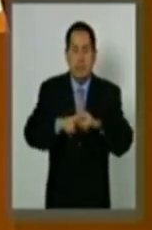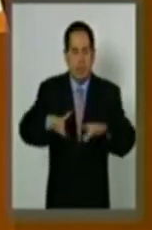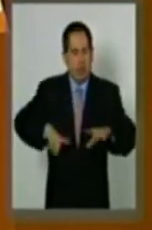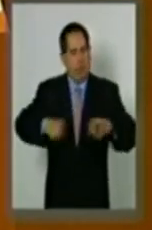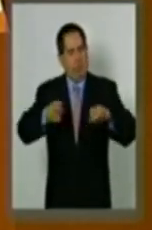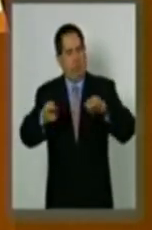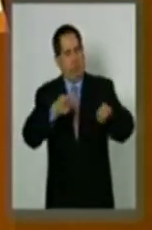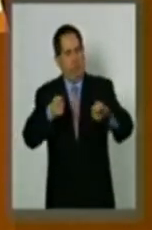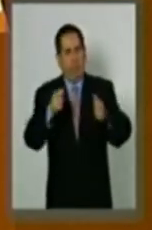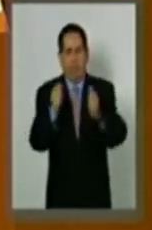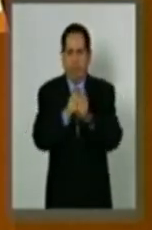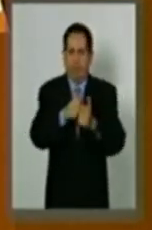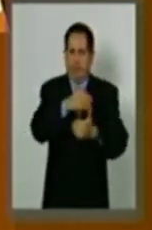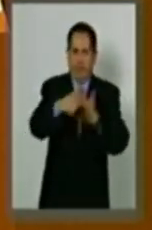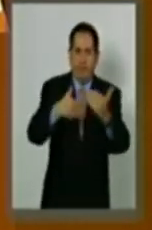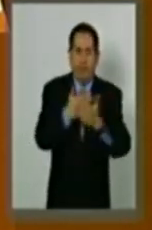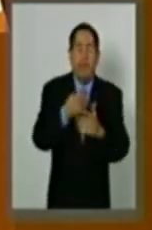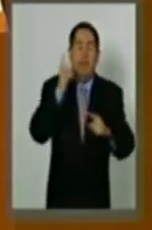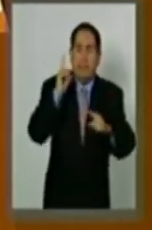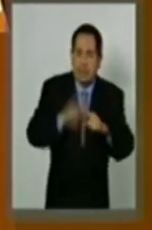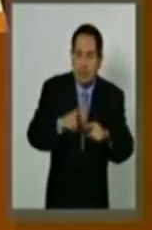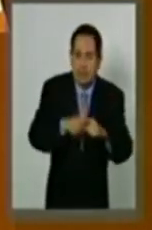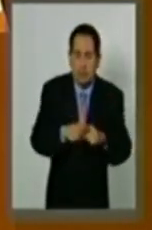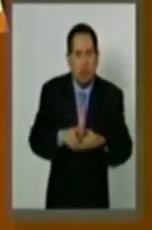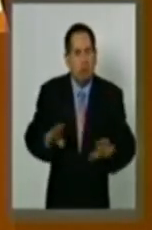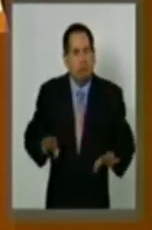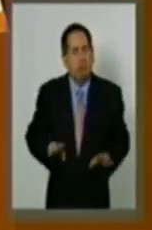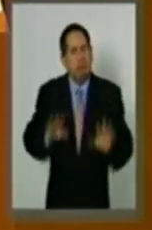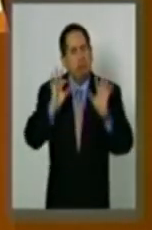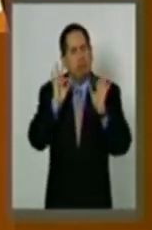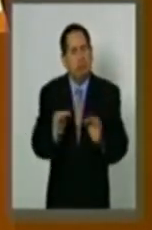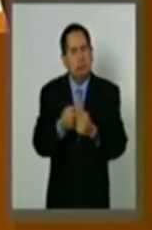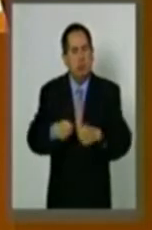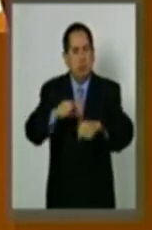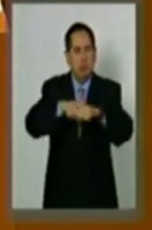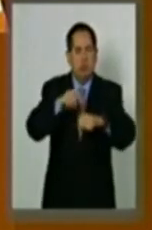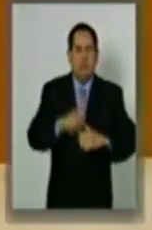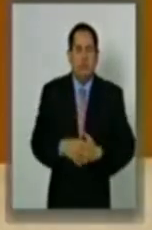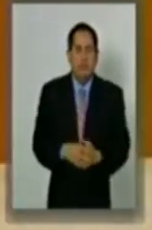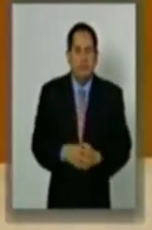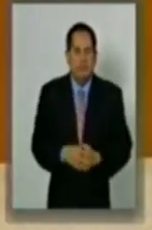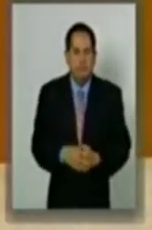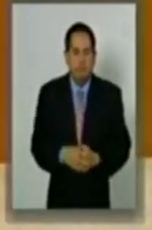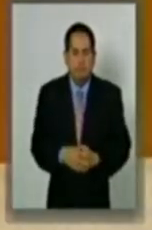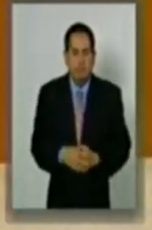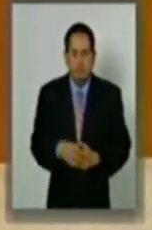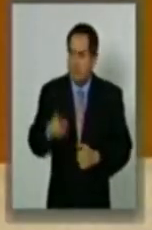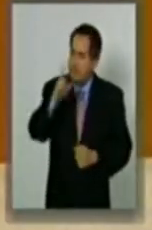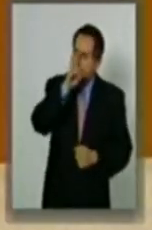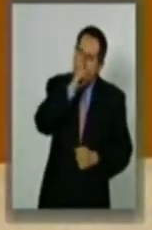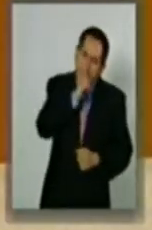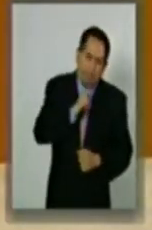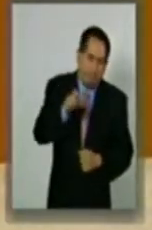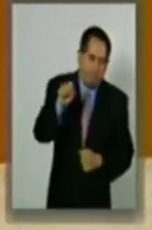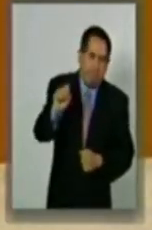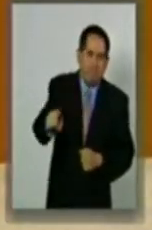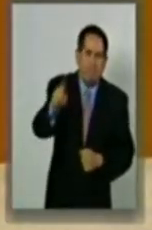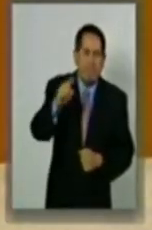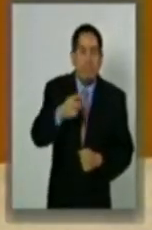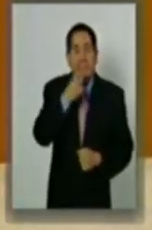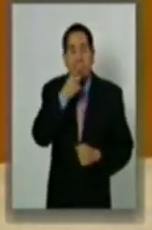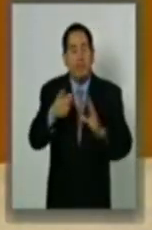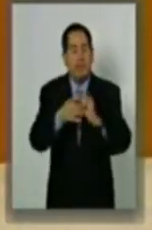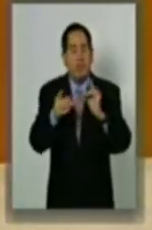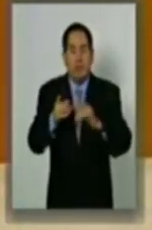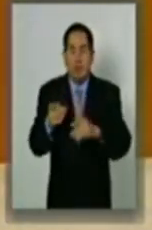gobernabilidad democrática, se deriva el bienestar social. Una mentira más, se dice que